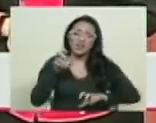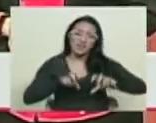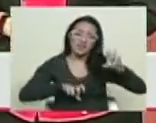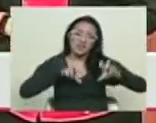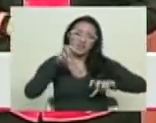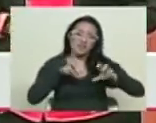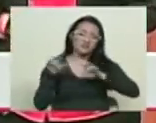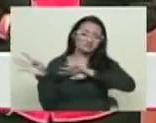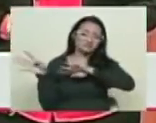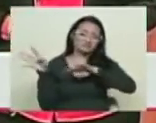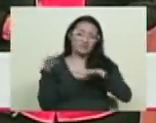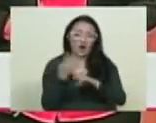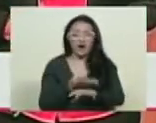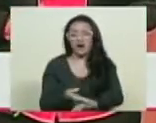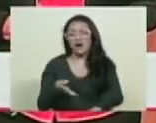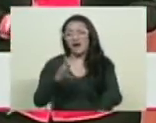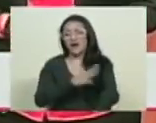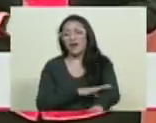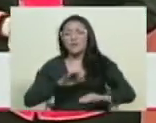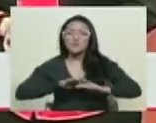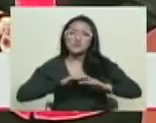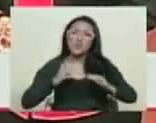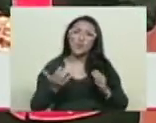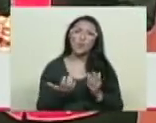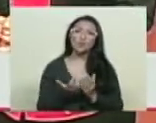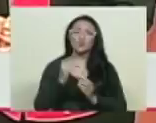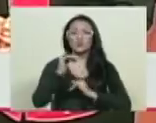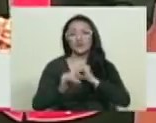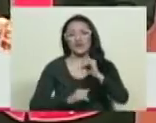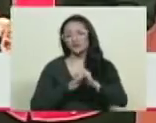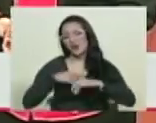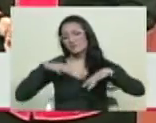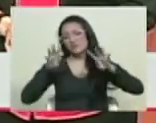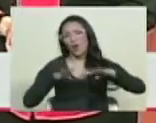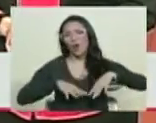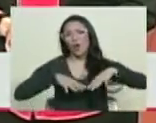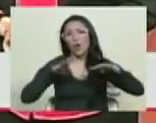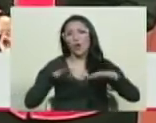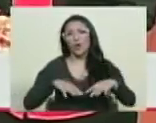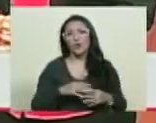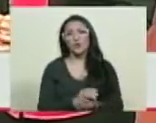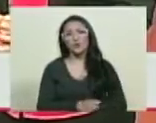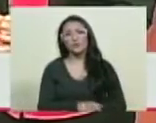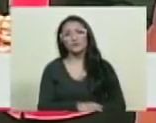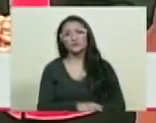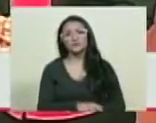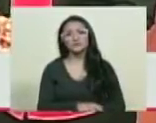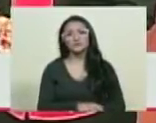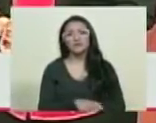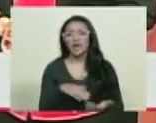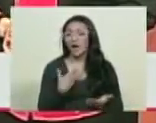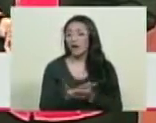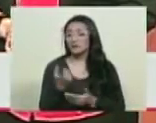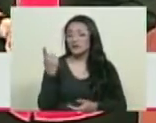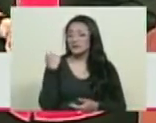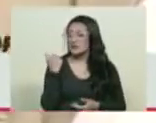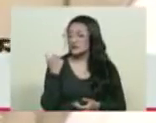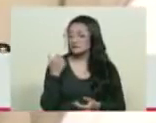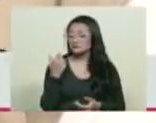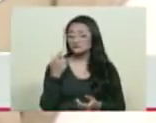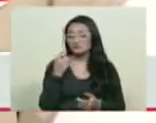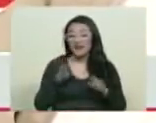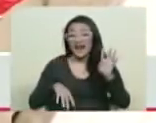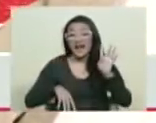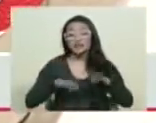de expertos del mundo entero ya por ejemplo hasta el día de ayer habían hecho 14 auditorías